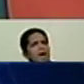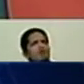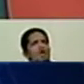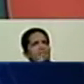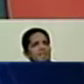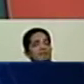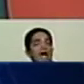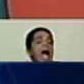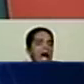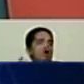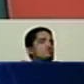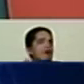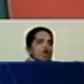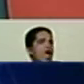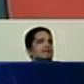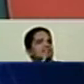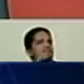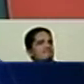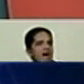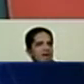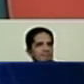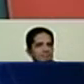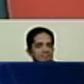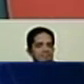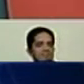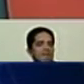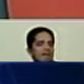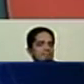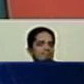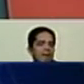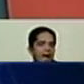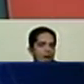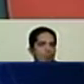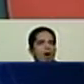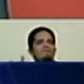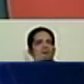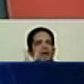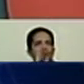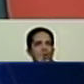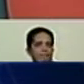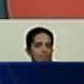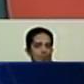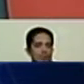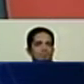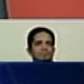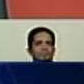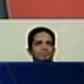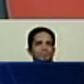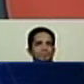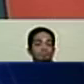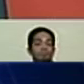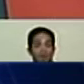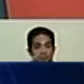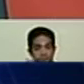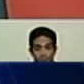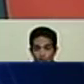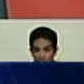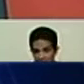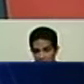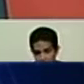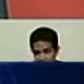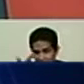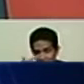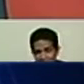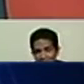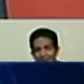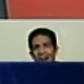van a retirar del territorio venezolano. Queríamos entonces hacer énfasis para que no le quede duda